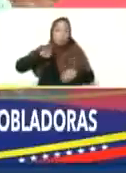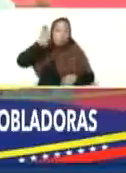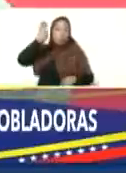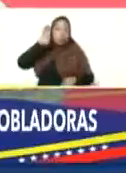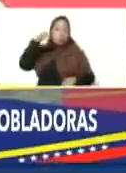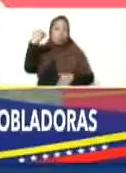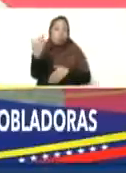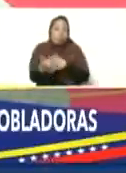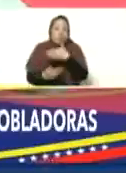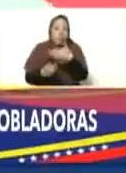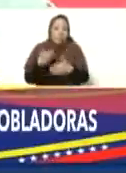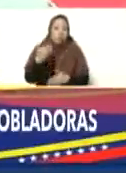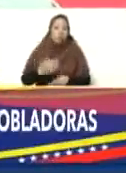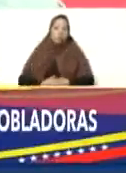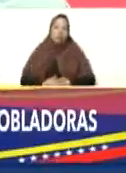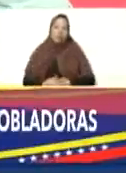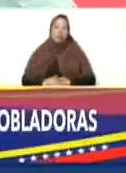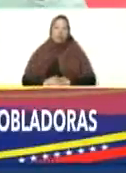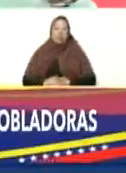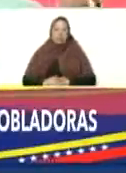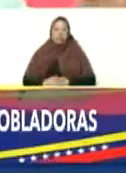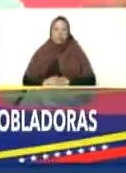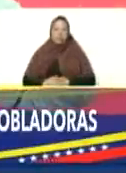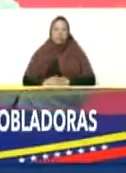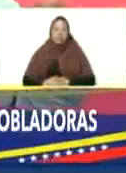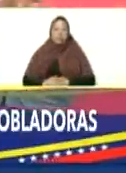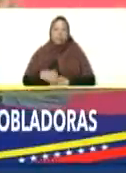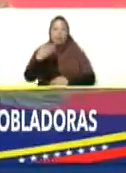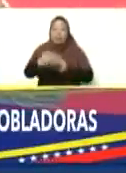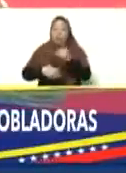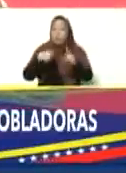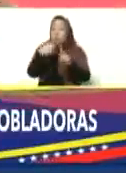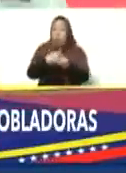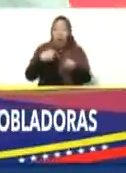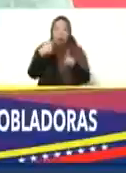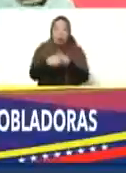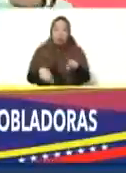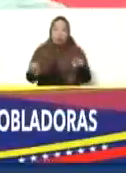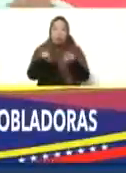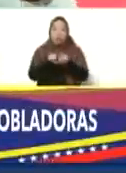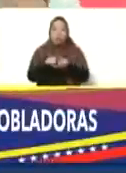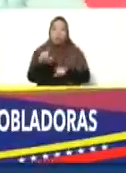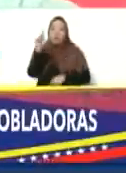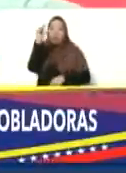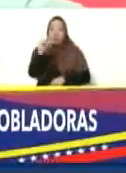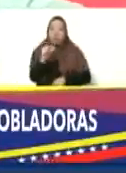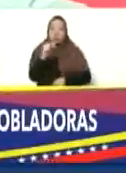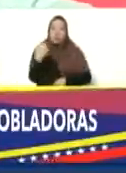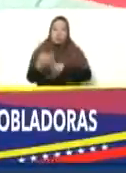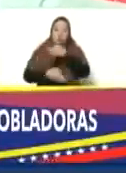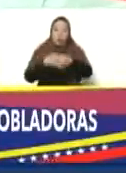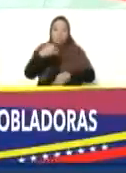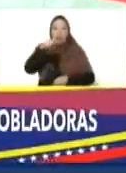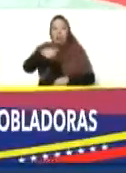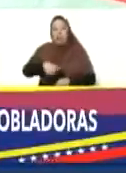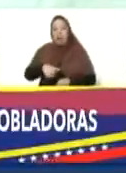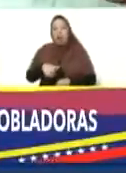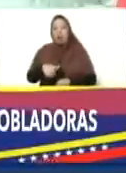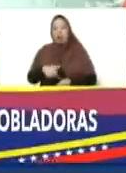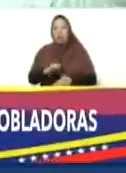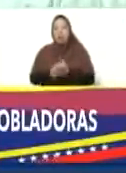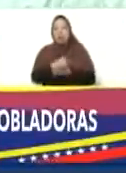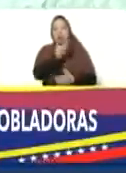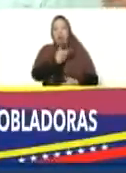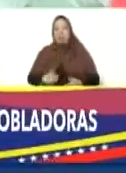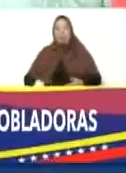el camino vamos despejando no es poca cosa yo se lo explicaba a los